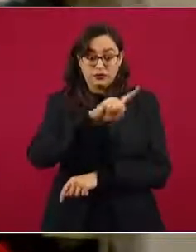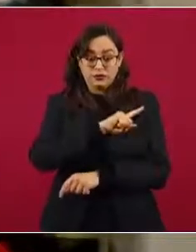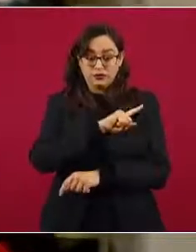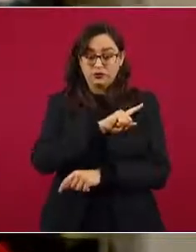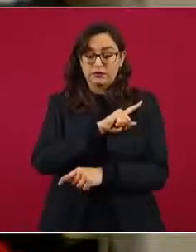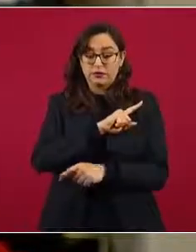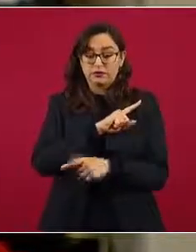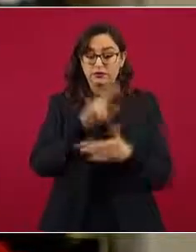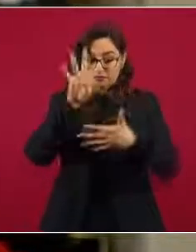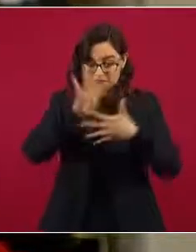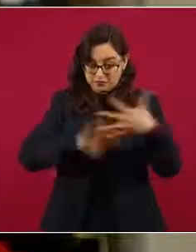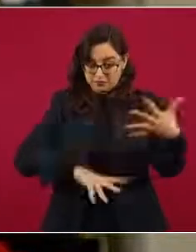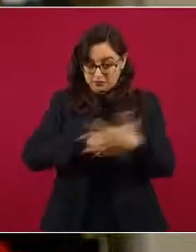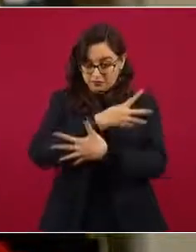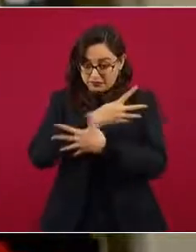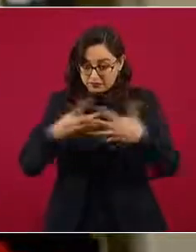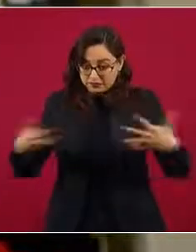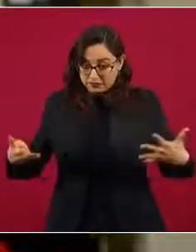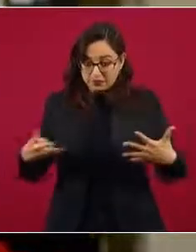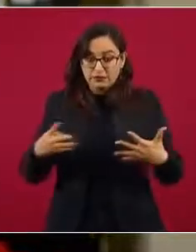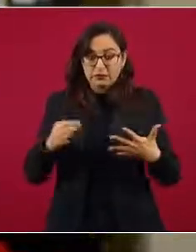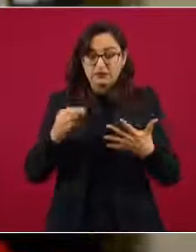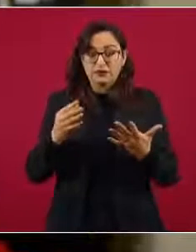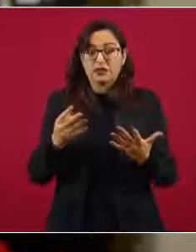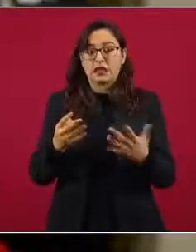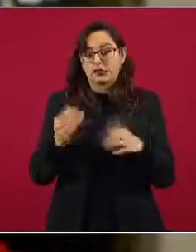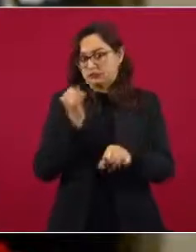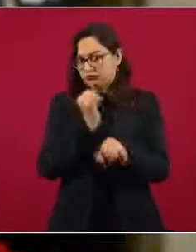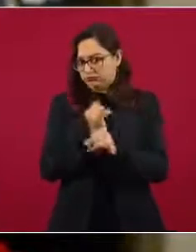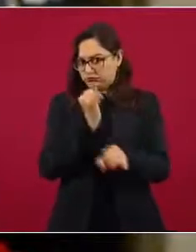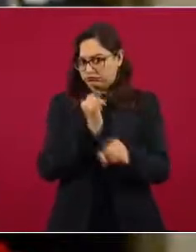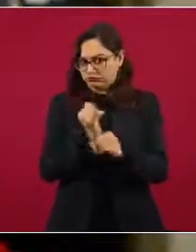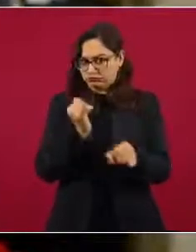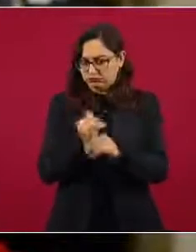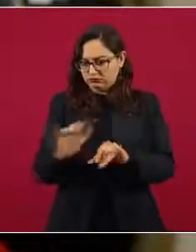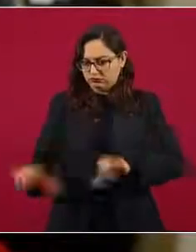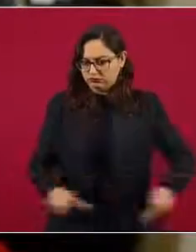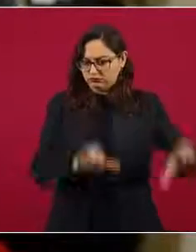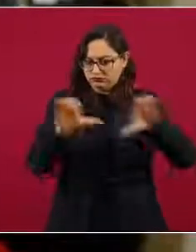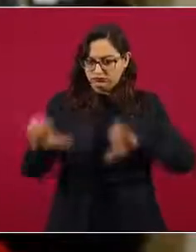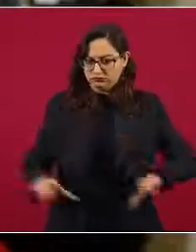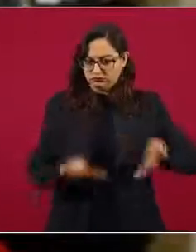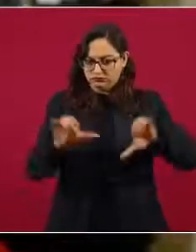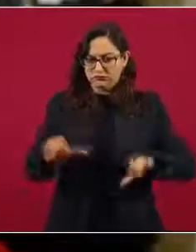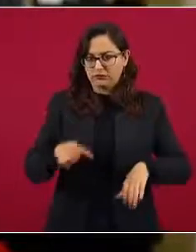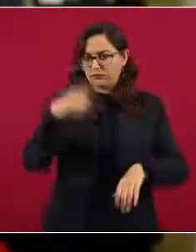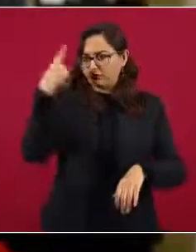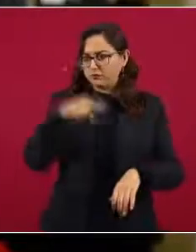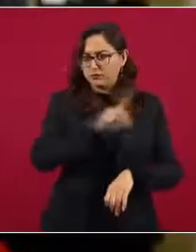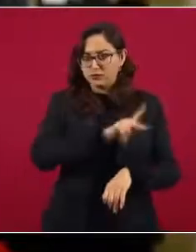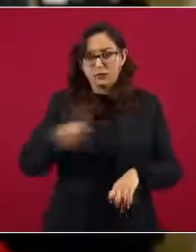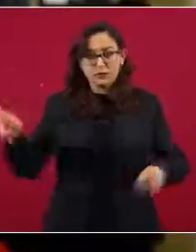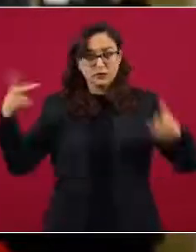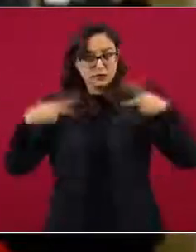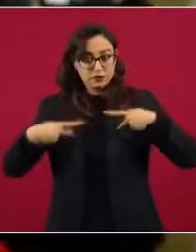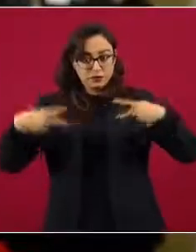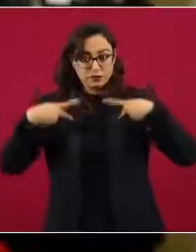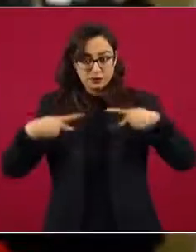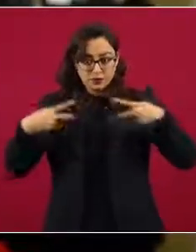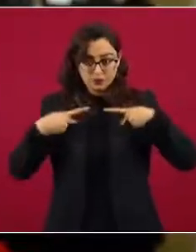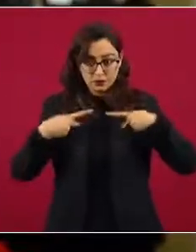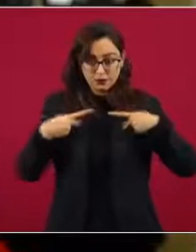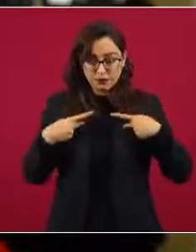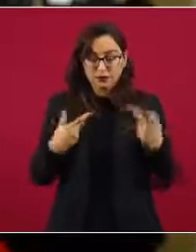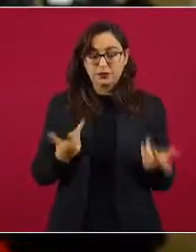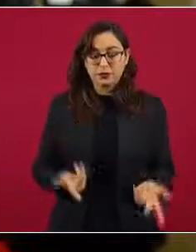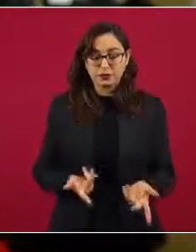digital para que toda la población pueda estar verdaderamente, que el gobierno tenga información